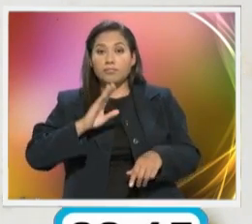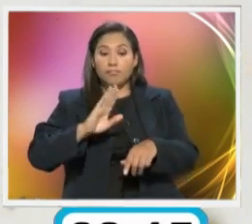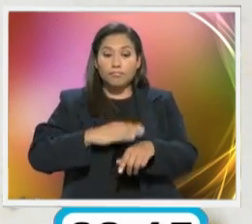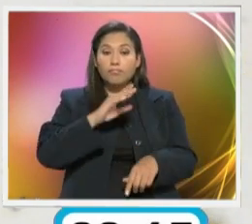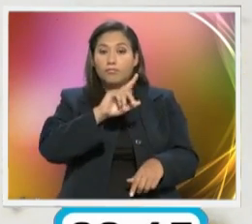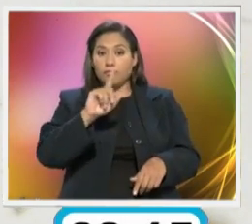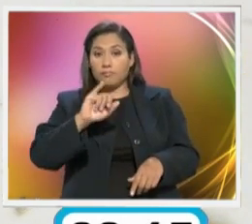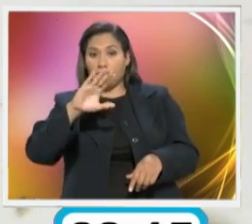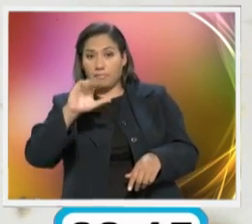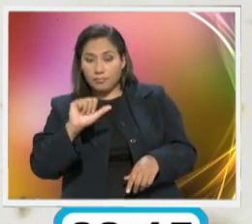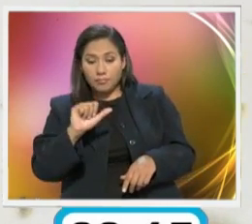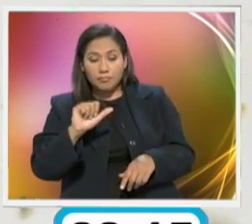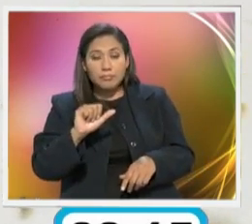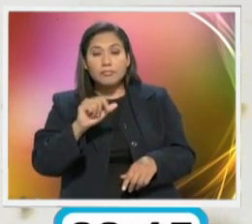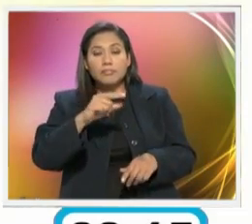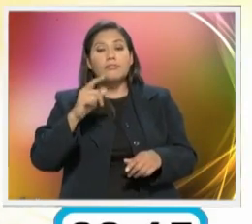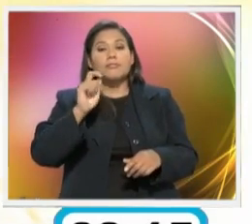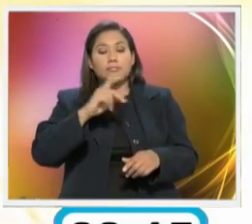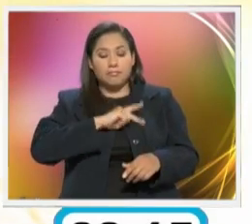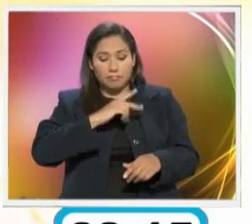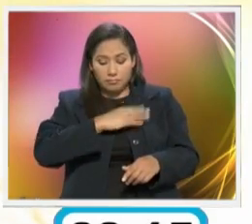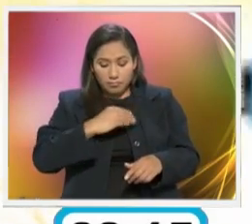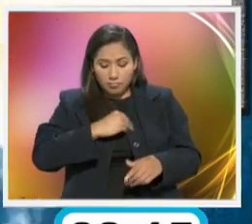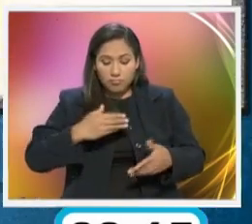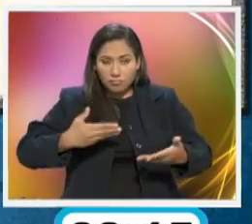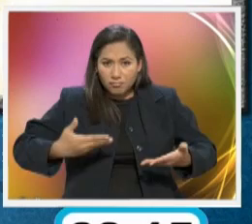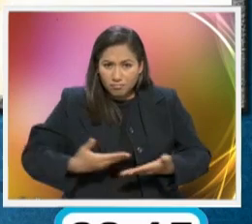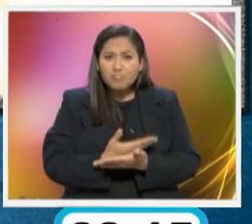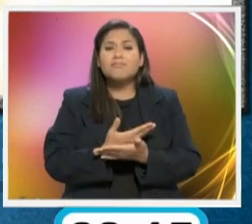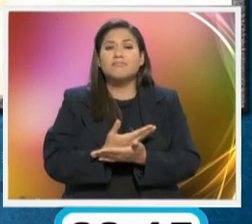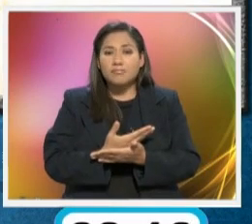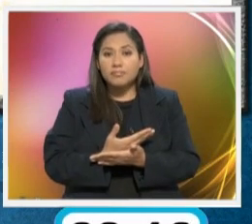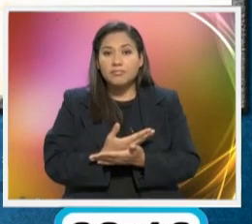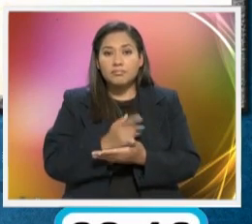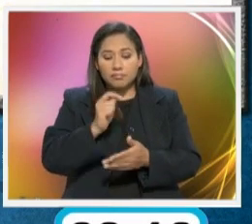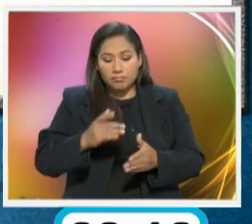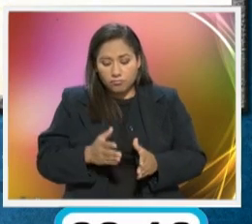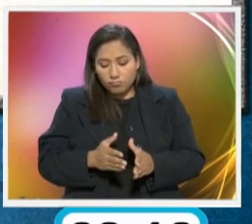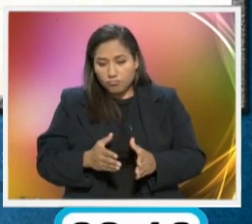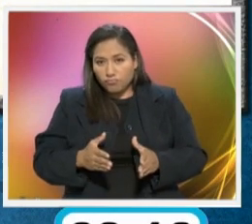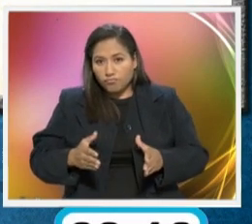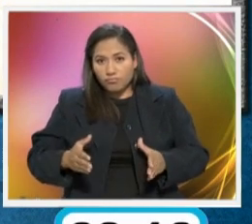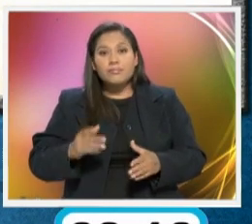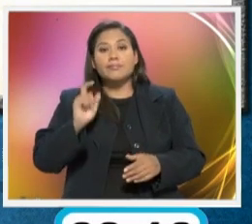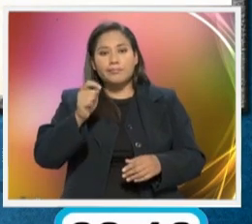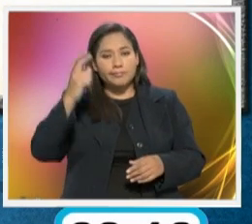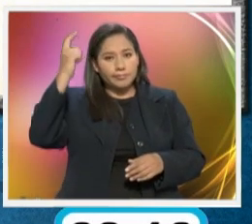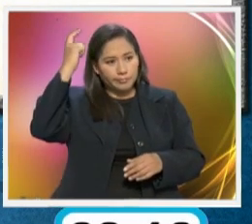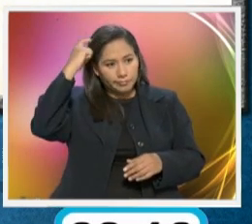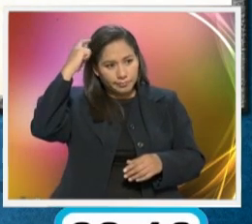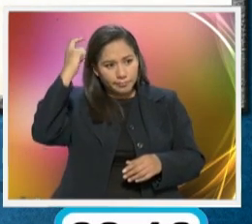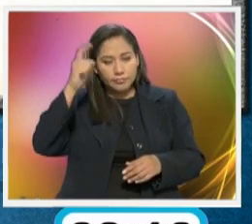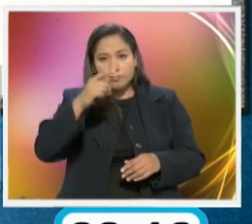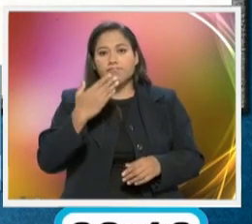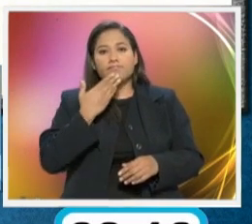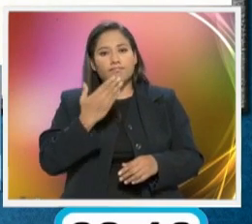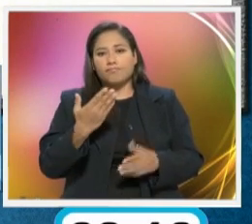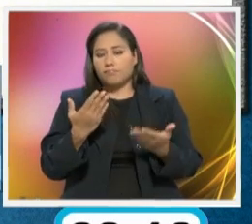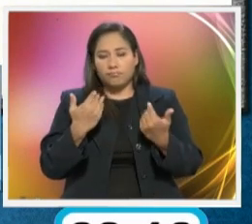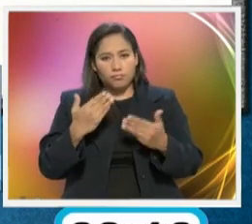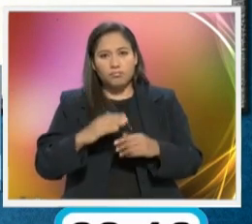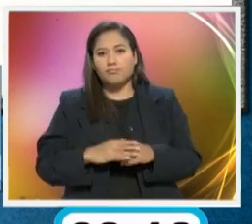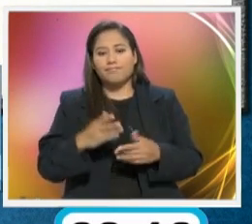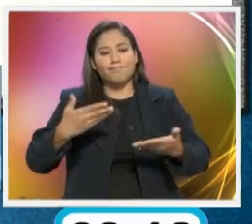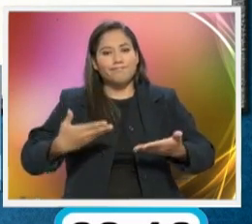Zika y microcefalia en el producto. ¿Qué quiere decir microcefalia? Que no se desarrolla el encéfalo en todas sus capacidades.